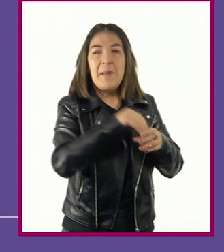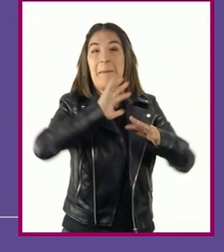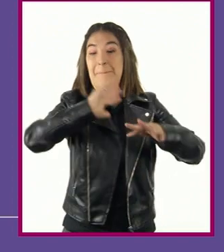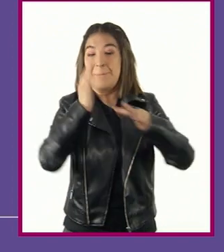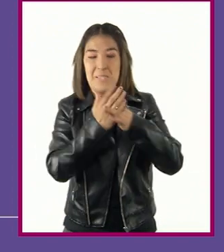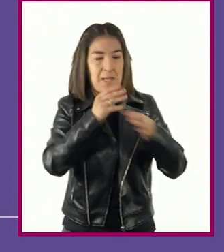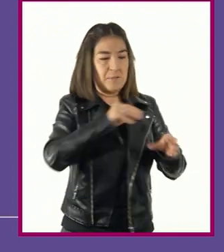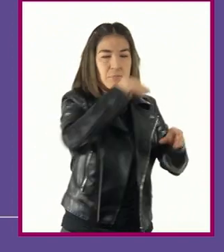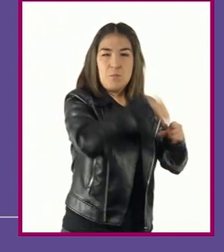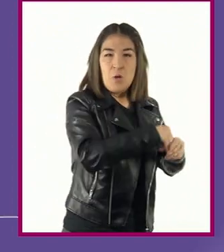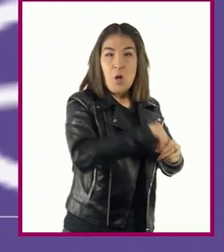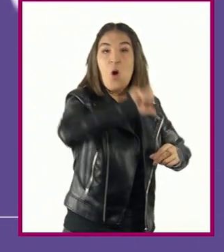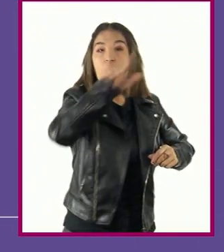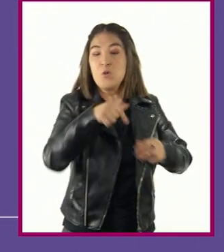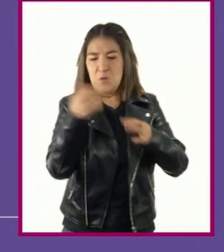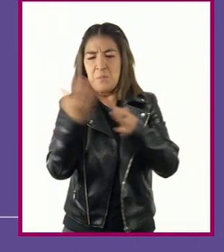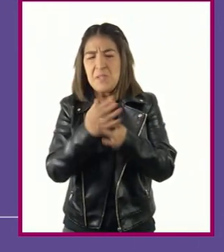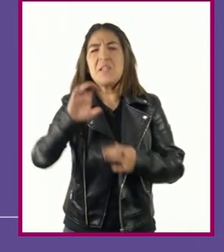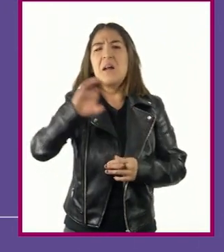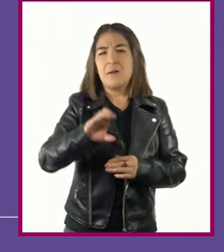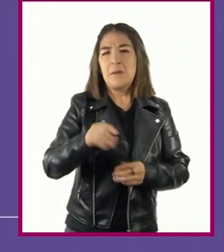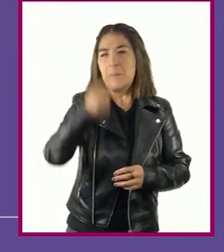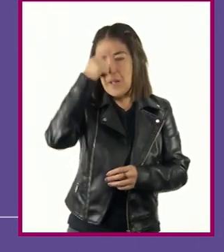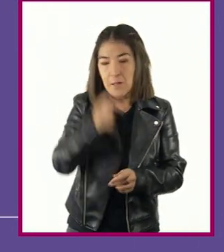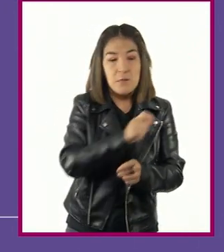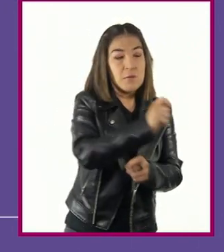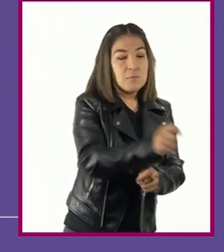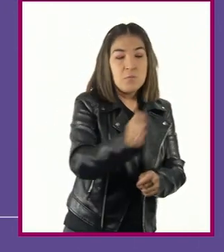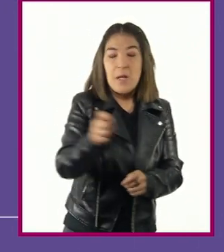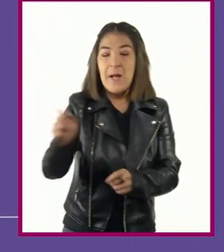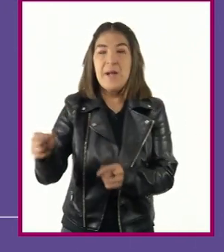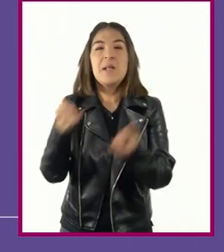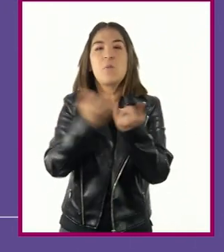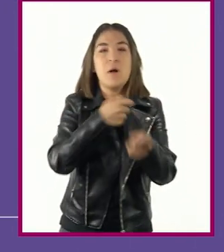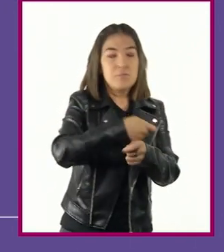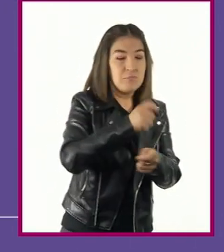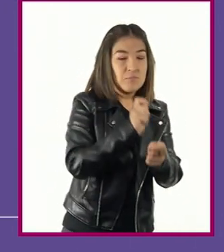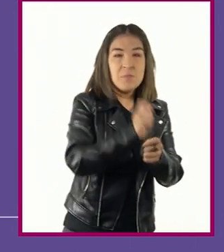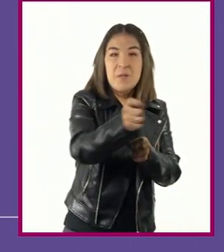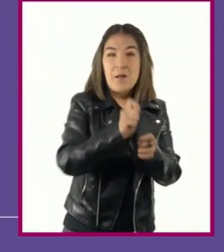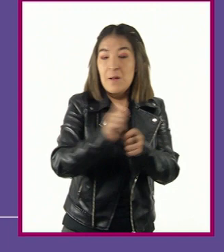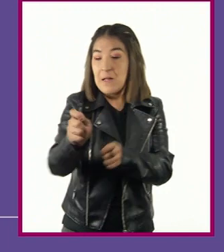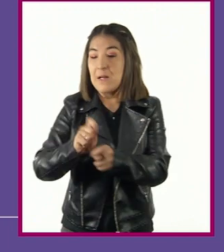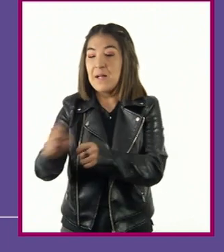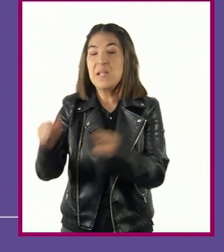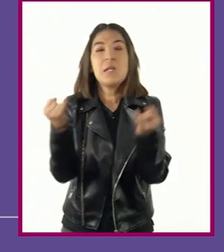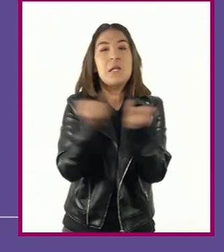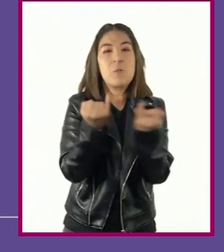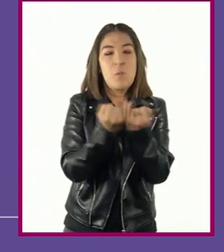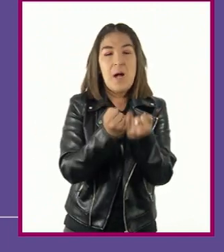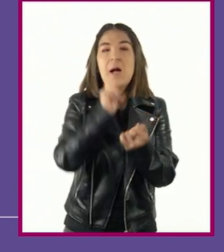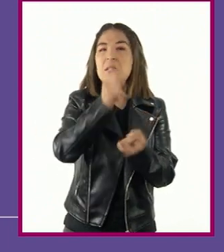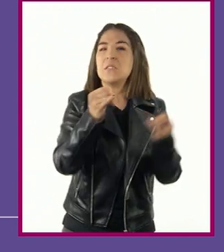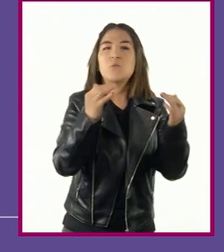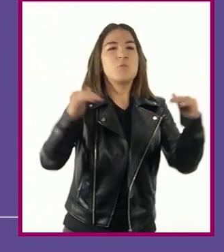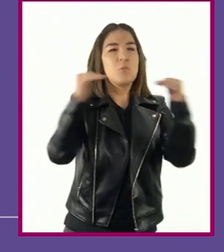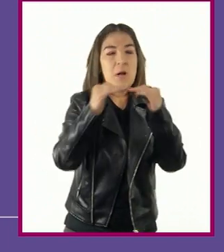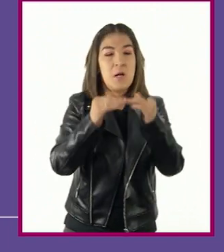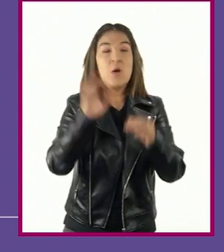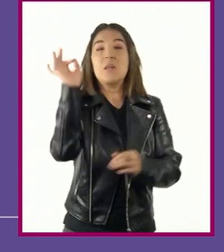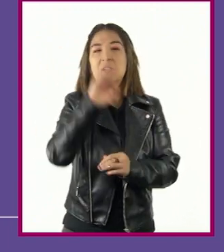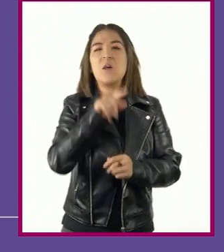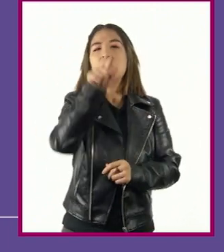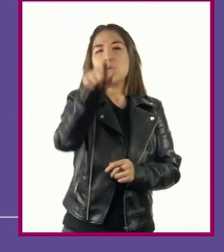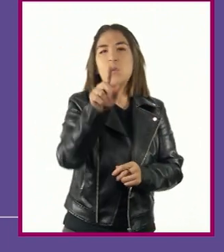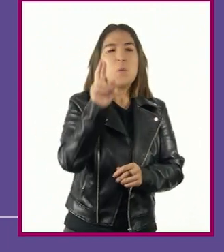a cada quien. Pueden guardar una parte para los gastos de la casa y dar a cada quien según